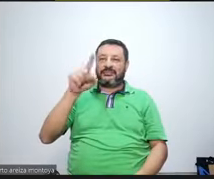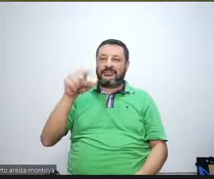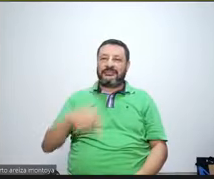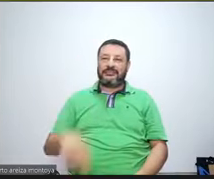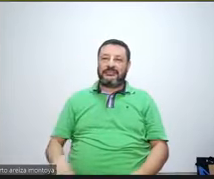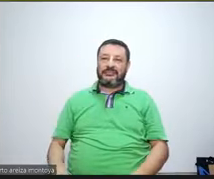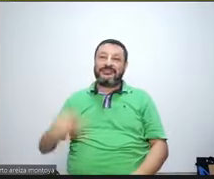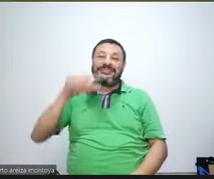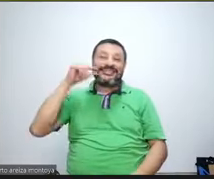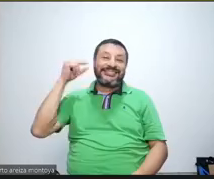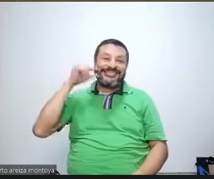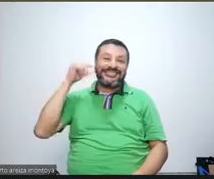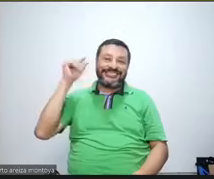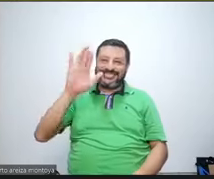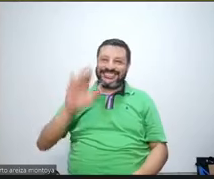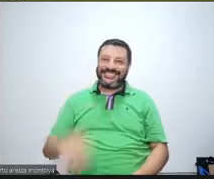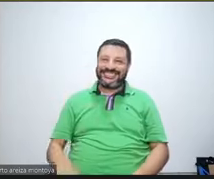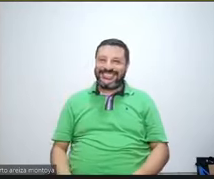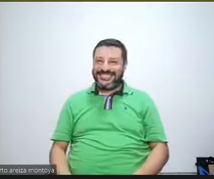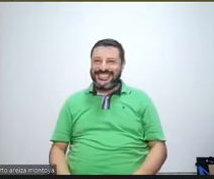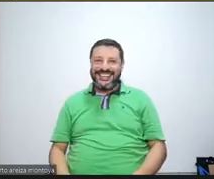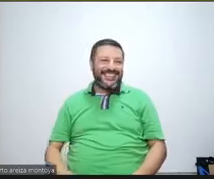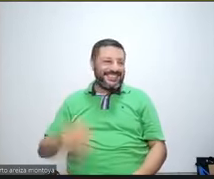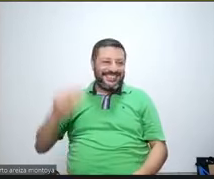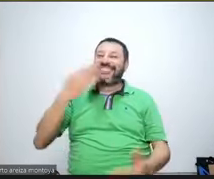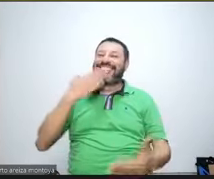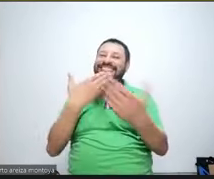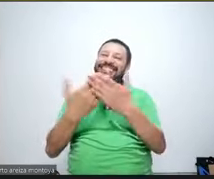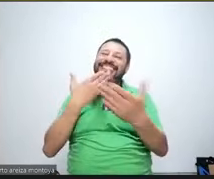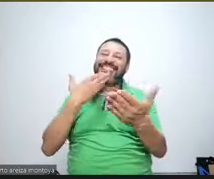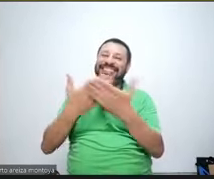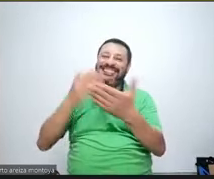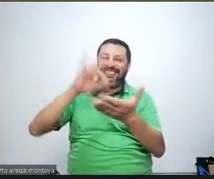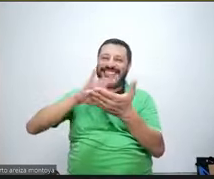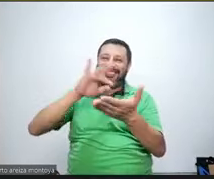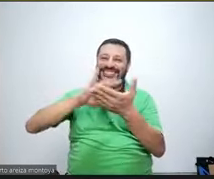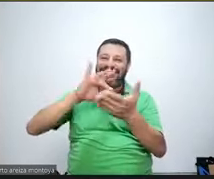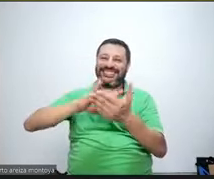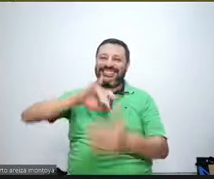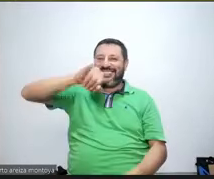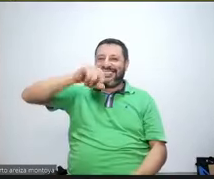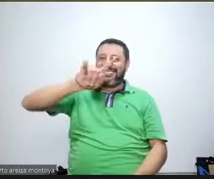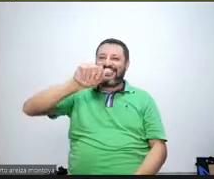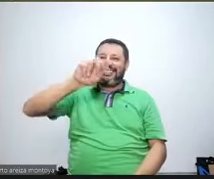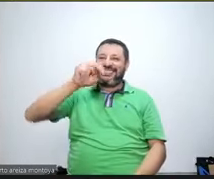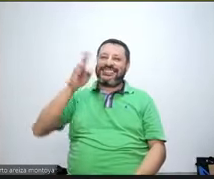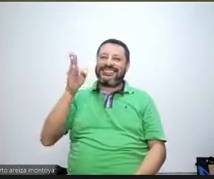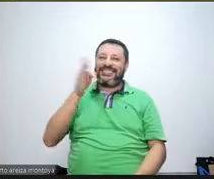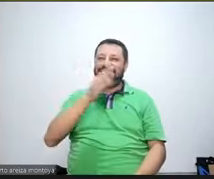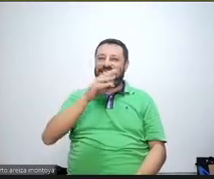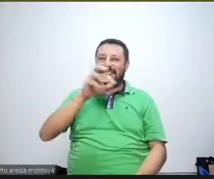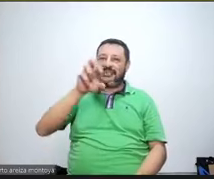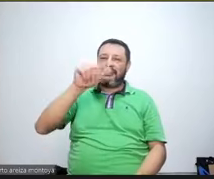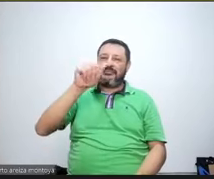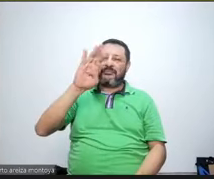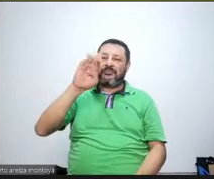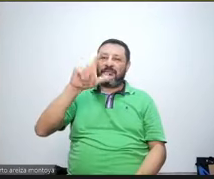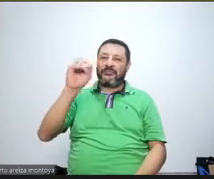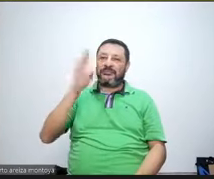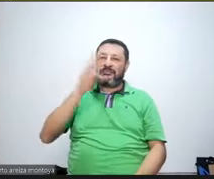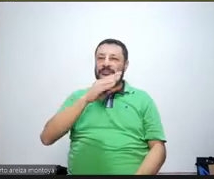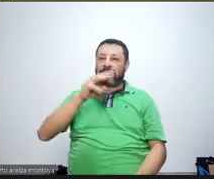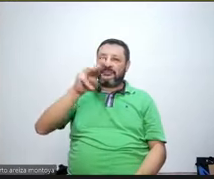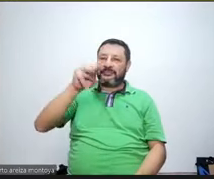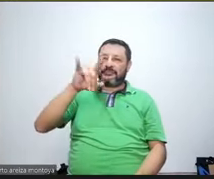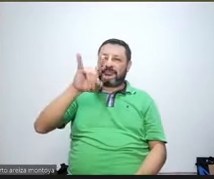Bayona también, que no puede faltar, a Juan Pablo Velázquez, esperamos que esté recuperado ya, a Mauricio Londoño,